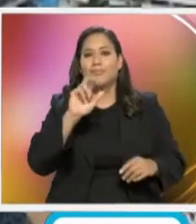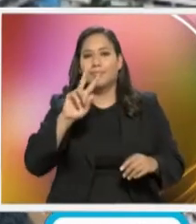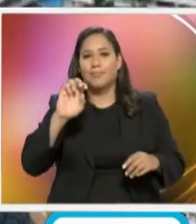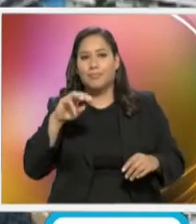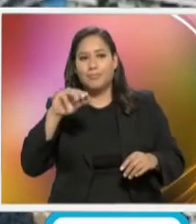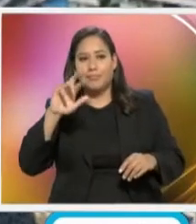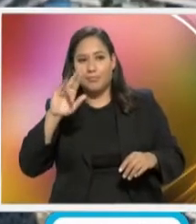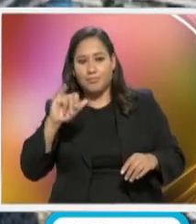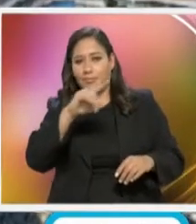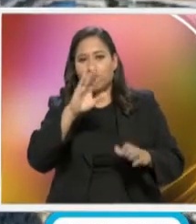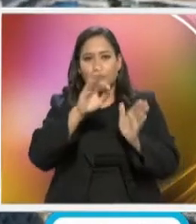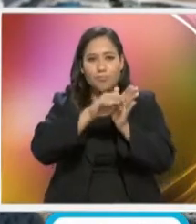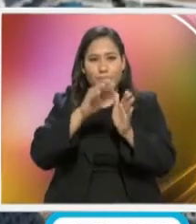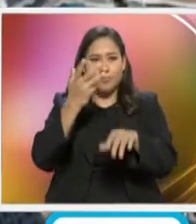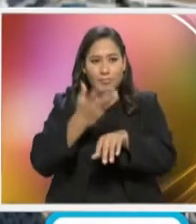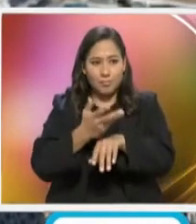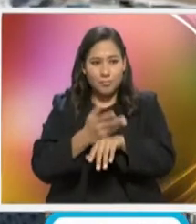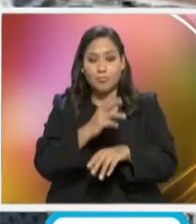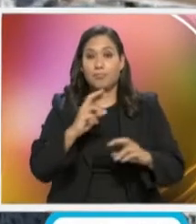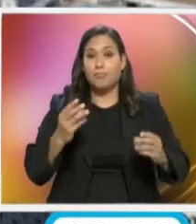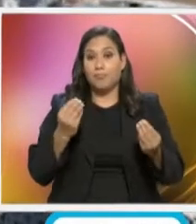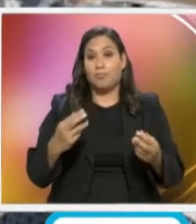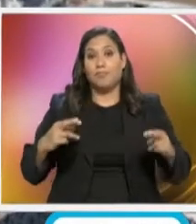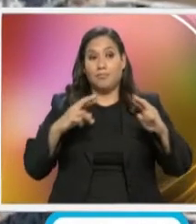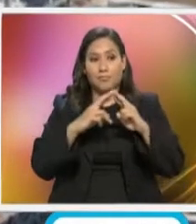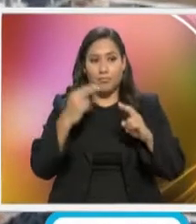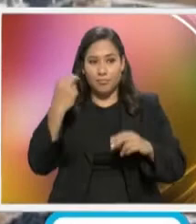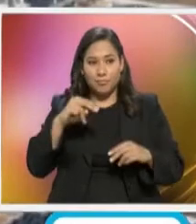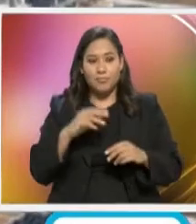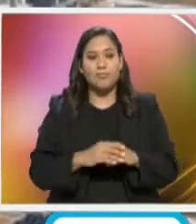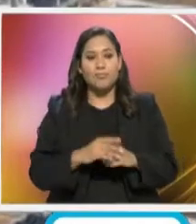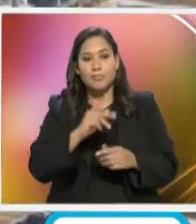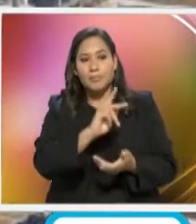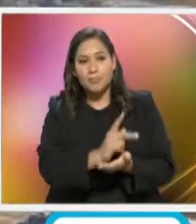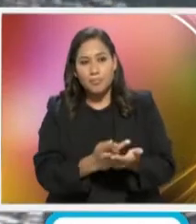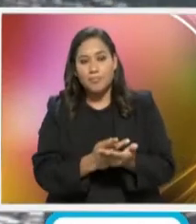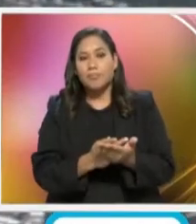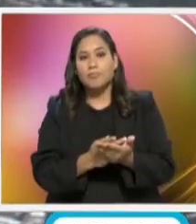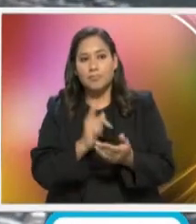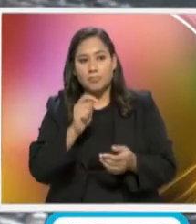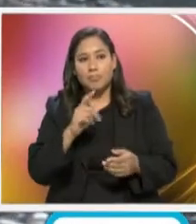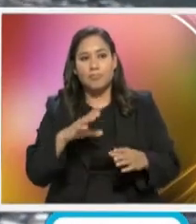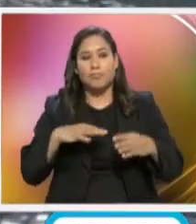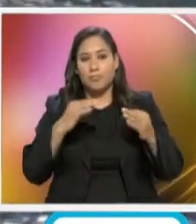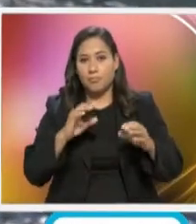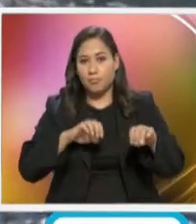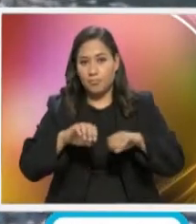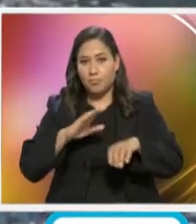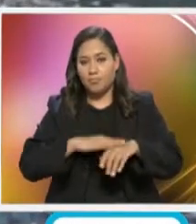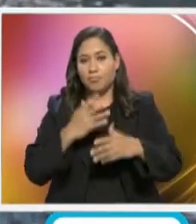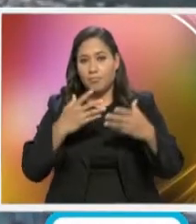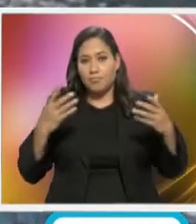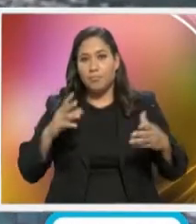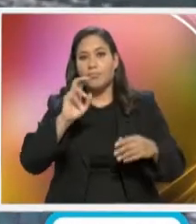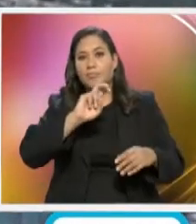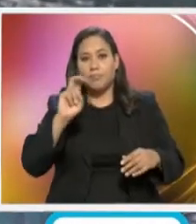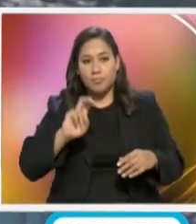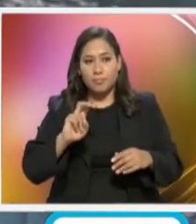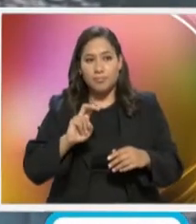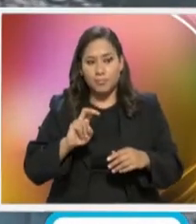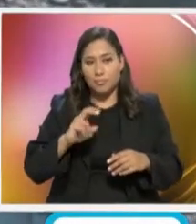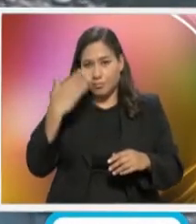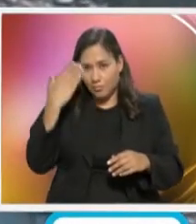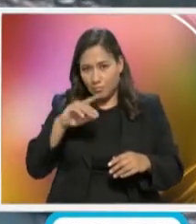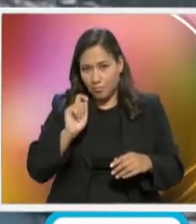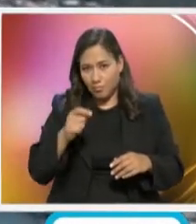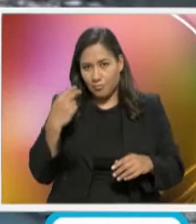Estados Unidos. Muy religioso. Esta el ciudad nombre. religiosa fue un plan que consolidó el fundador de la empresa más grande de pizzas. ¿Ya? Ya